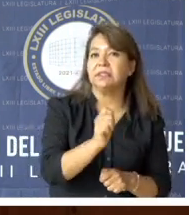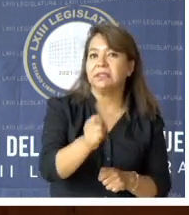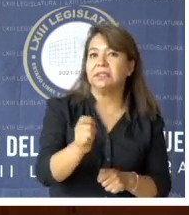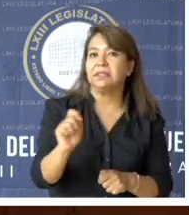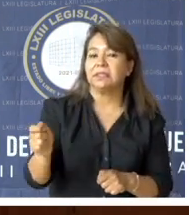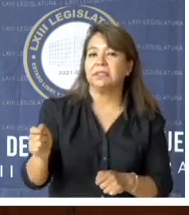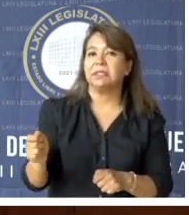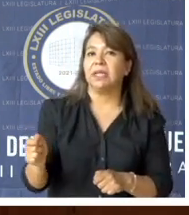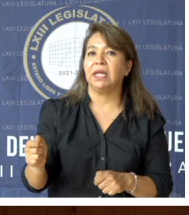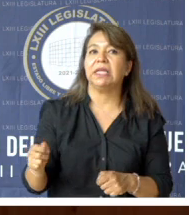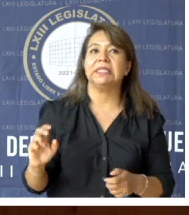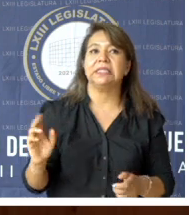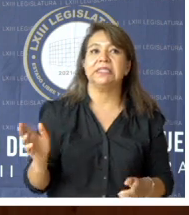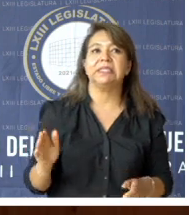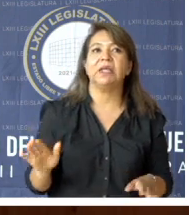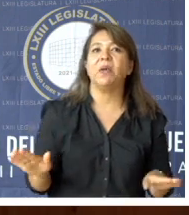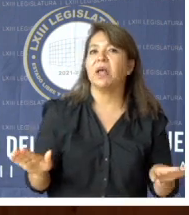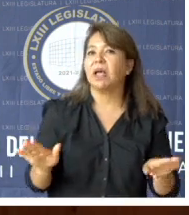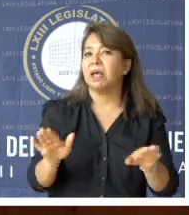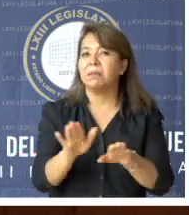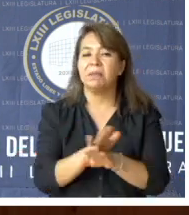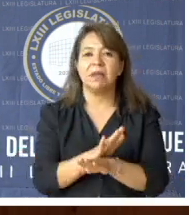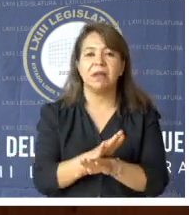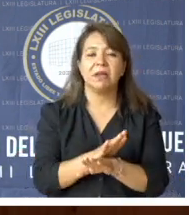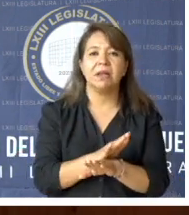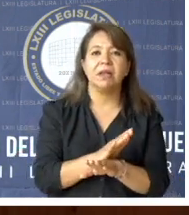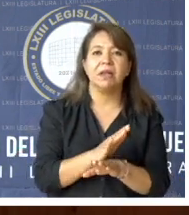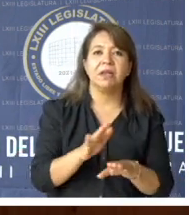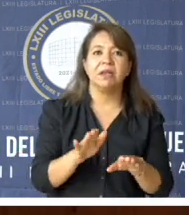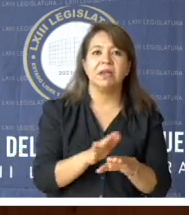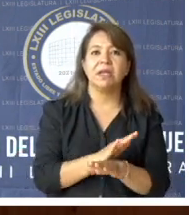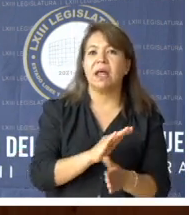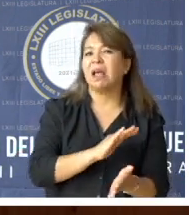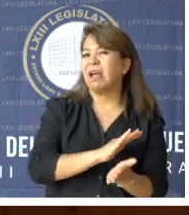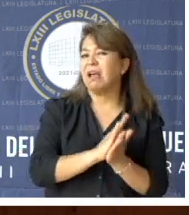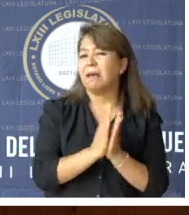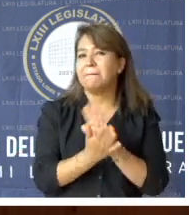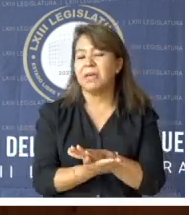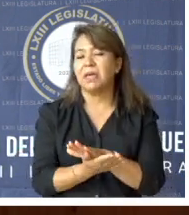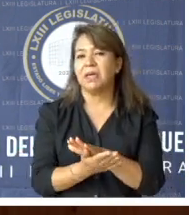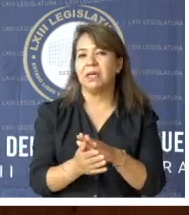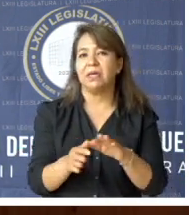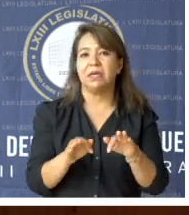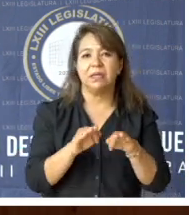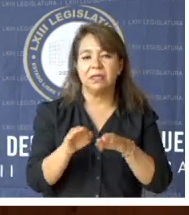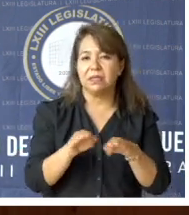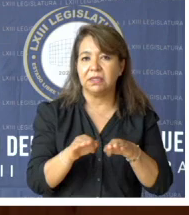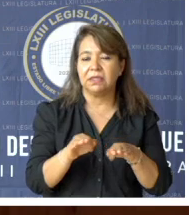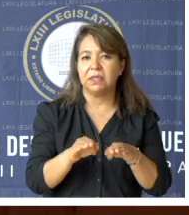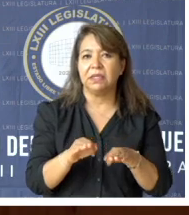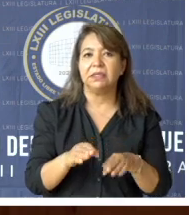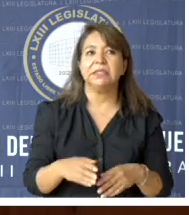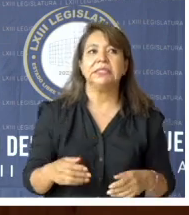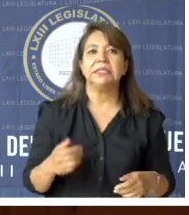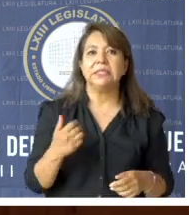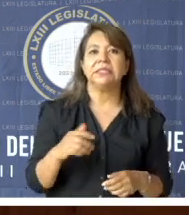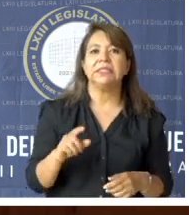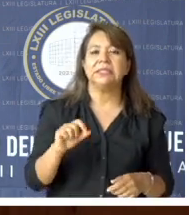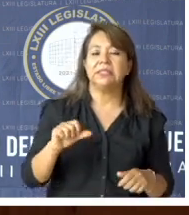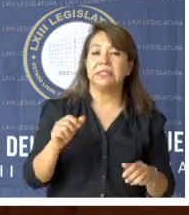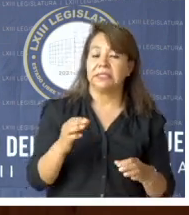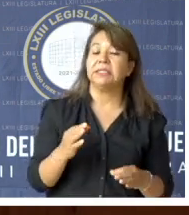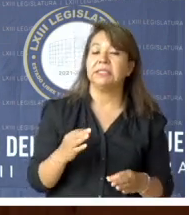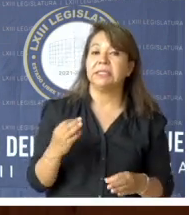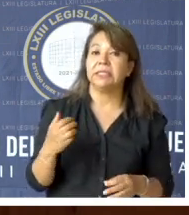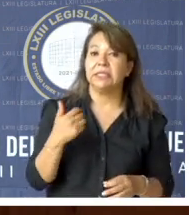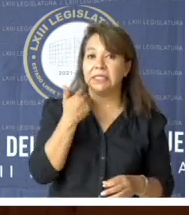reforma laboral que el promedio sean ahora precisamente 90 días. En el transcurso de la segunda semana